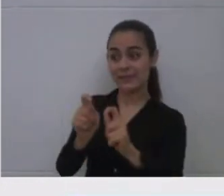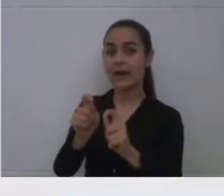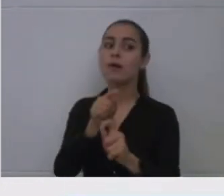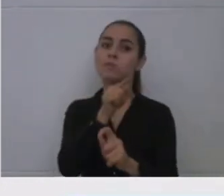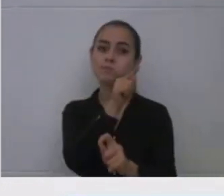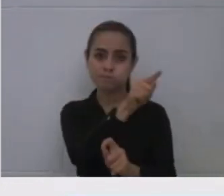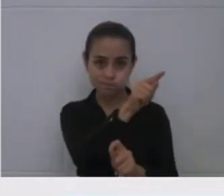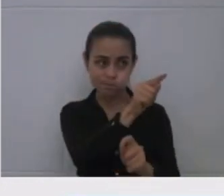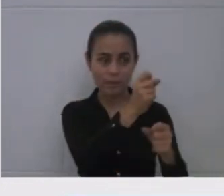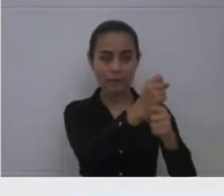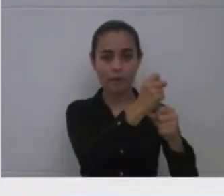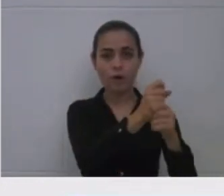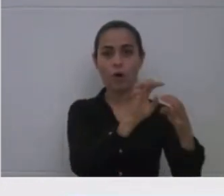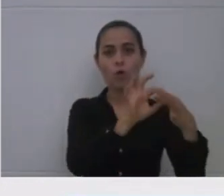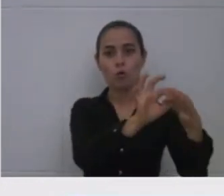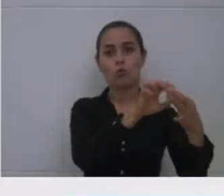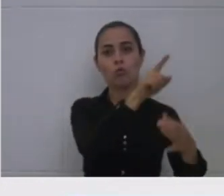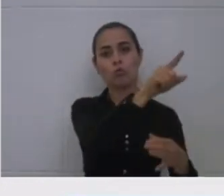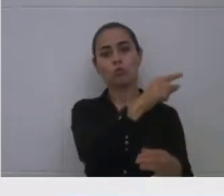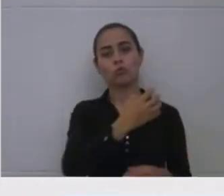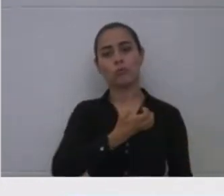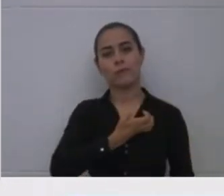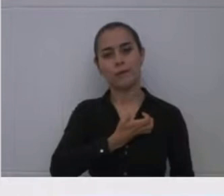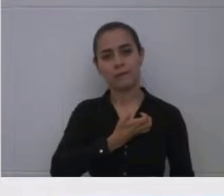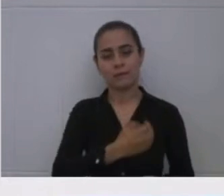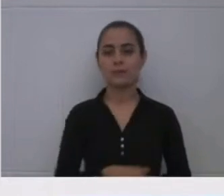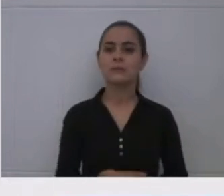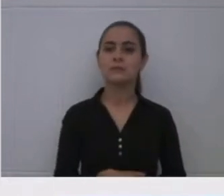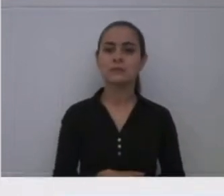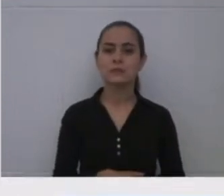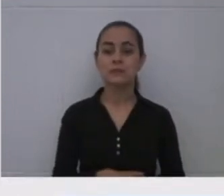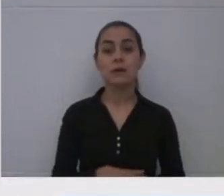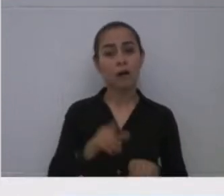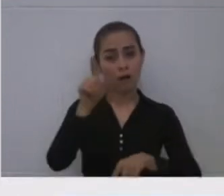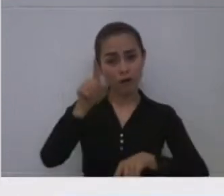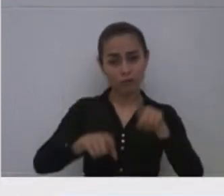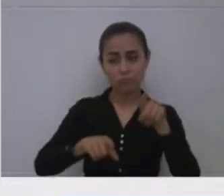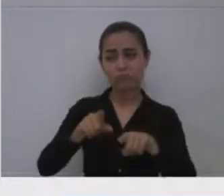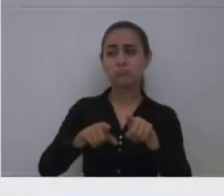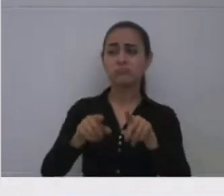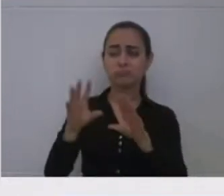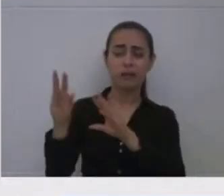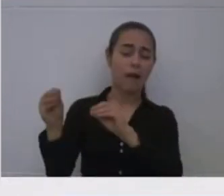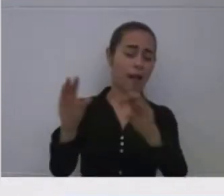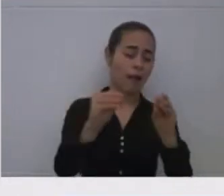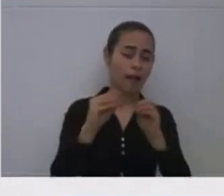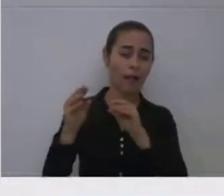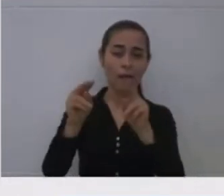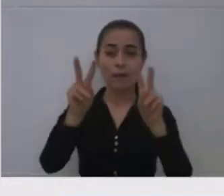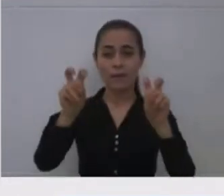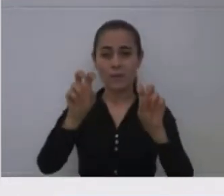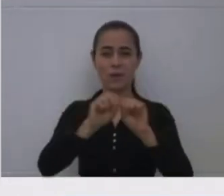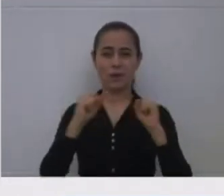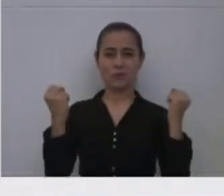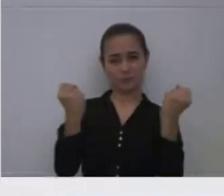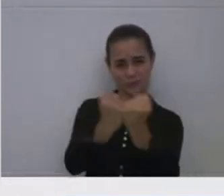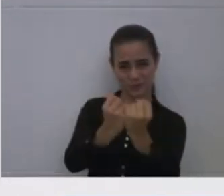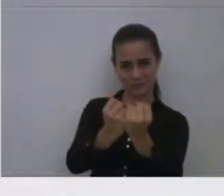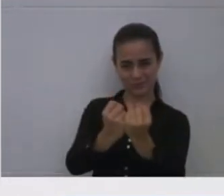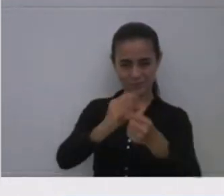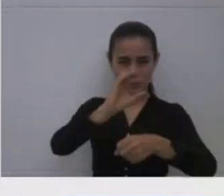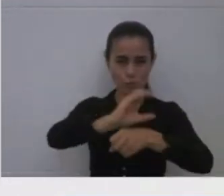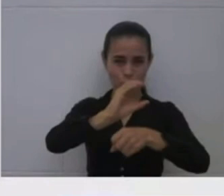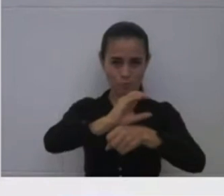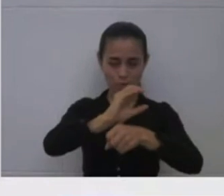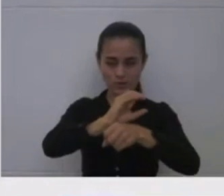Mucho se habla sobre la manera en la que las corporaciones públicas influyen en las elecciones de organismos